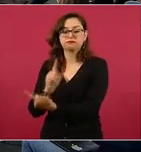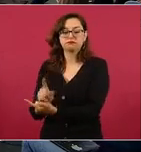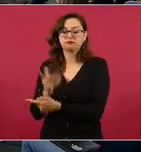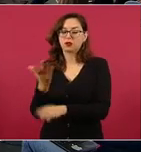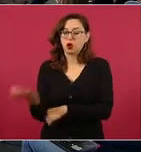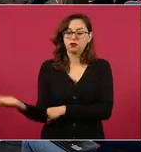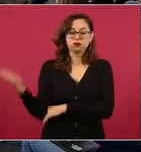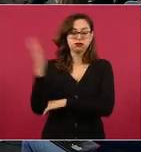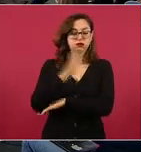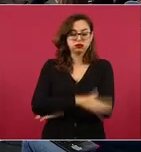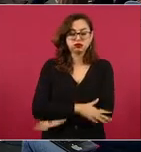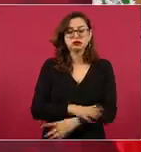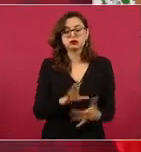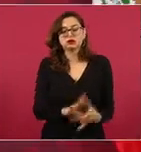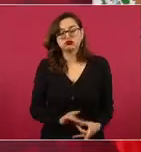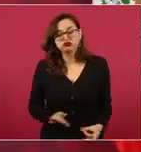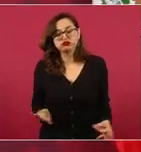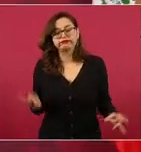día.